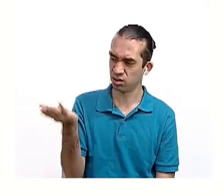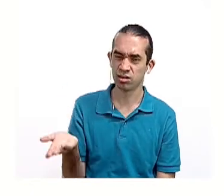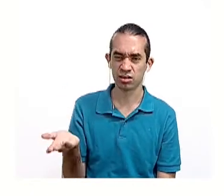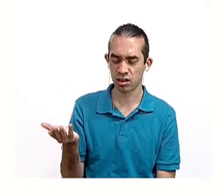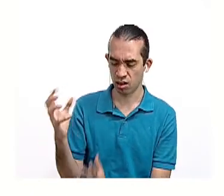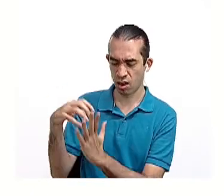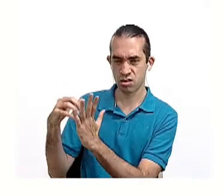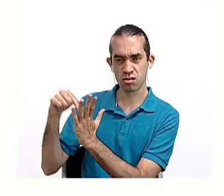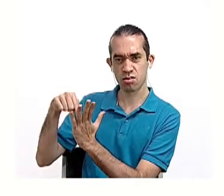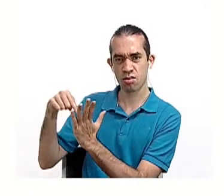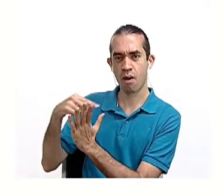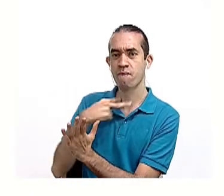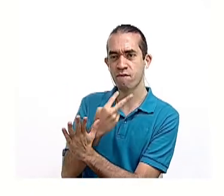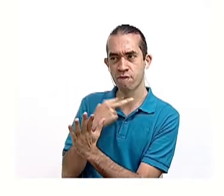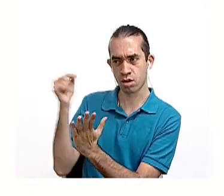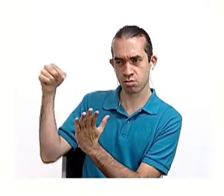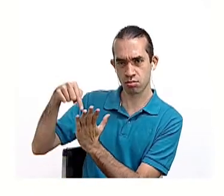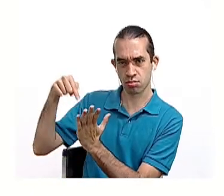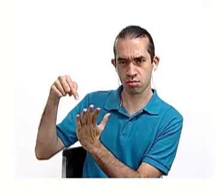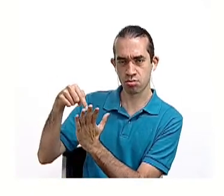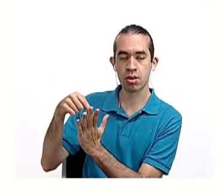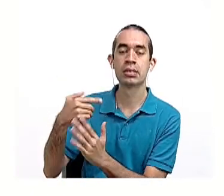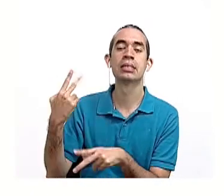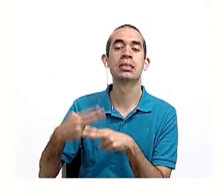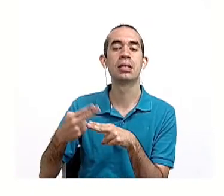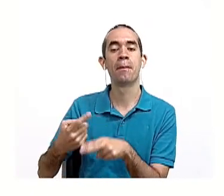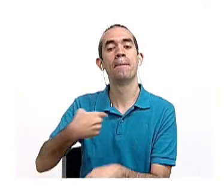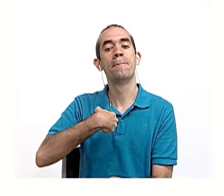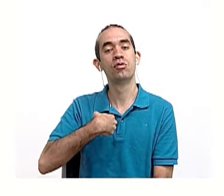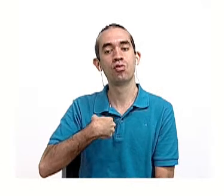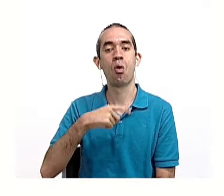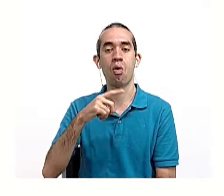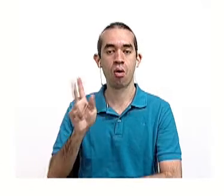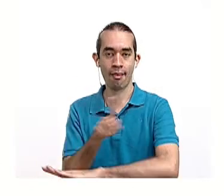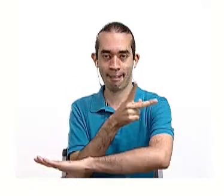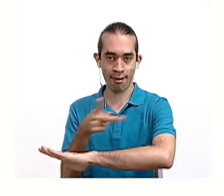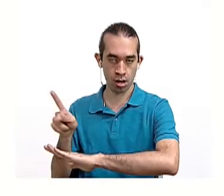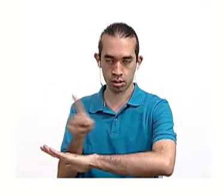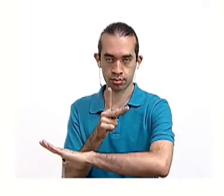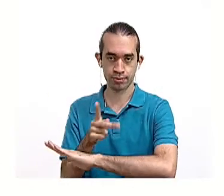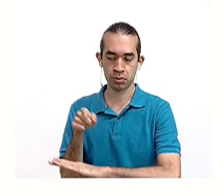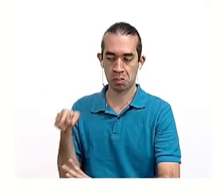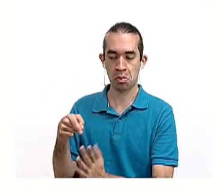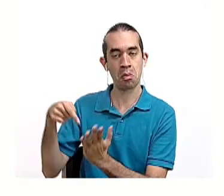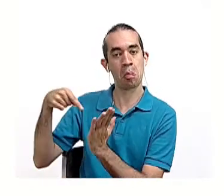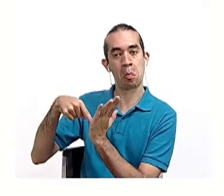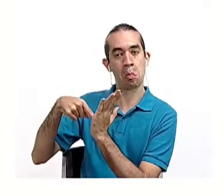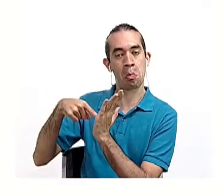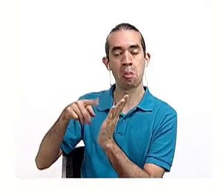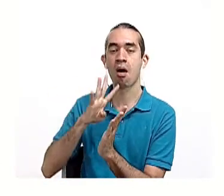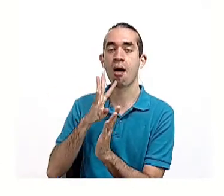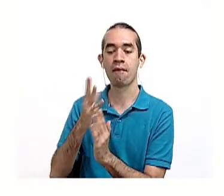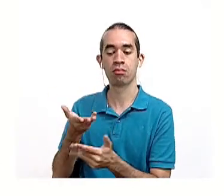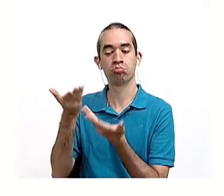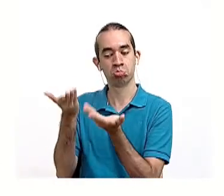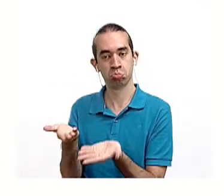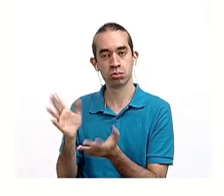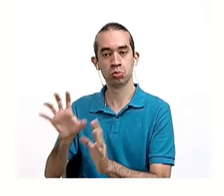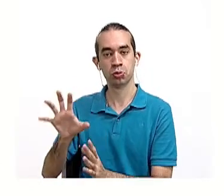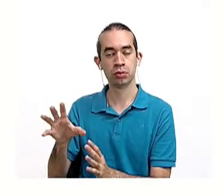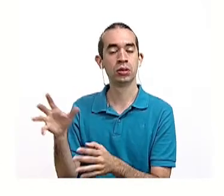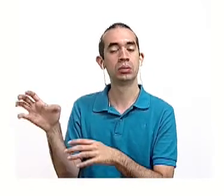lírico, la voz que se expresa en el texto poético. Es quien habla, quien presenta sus emociones,